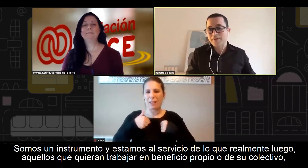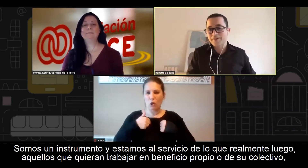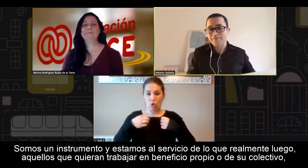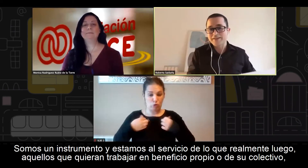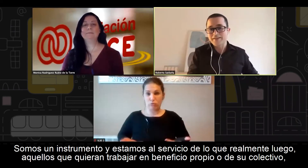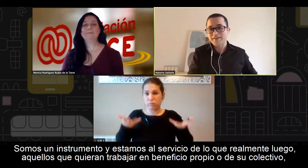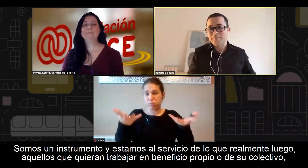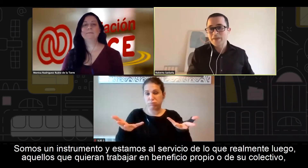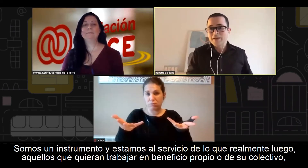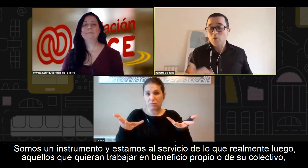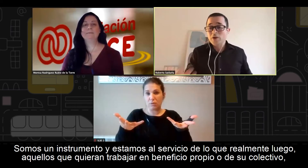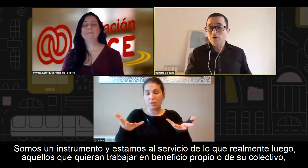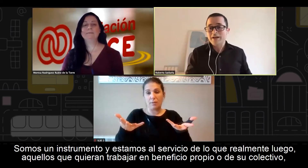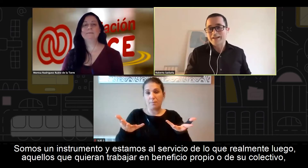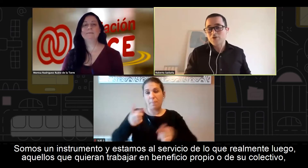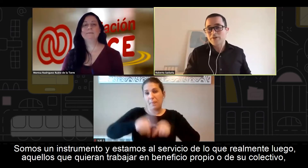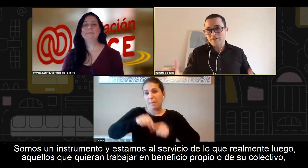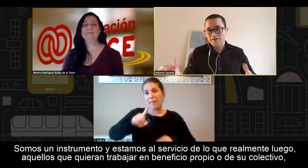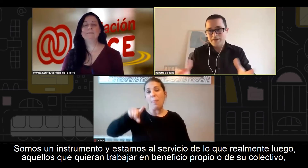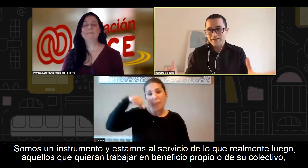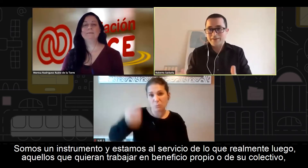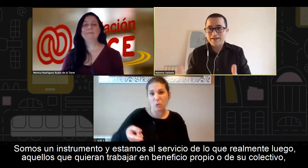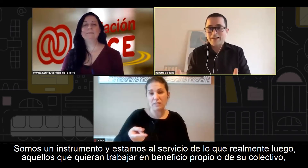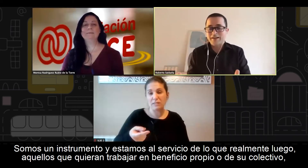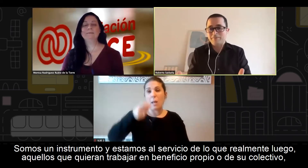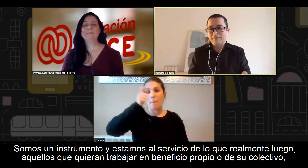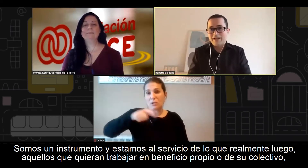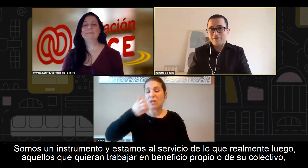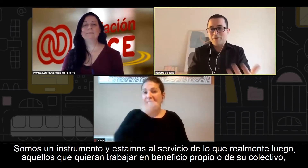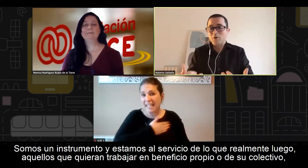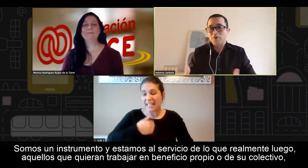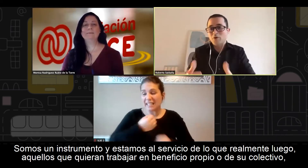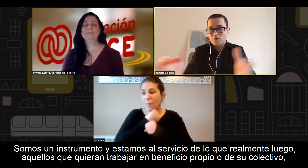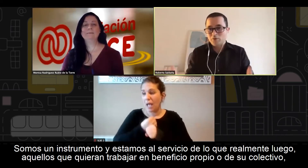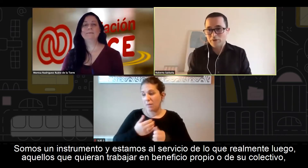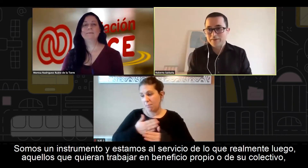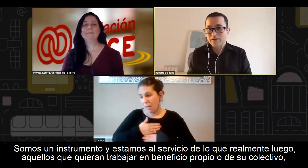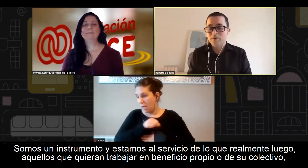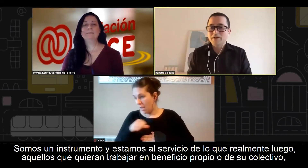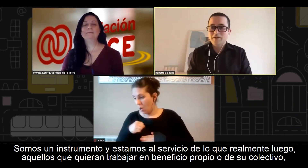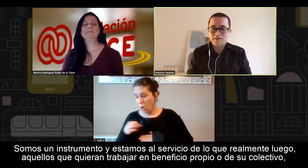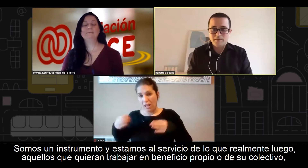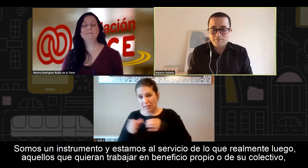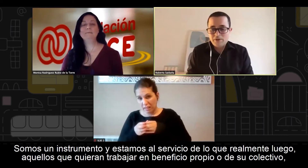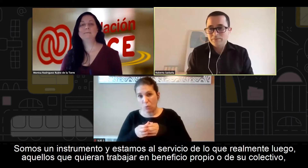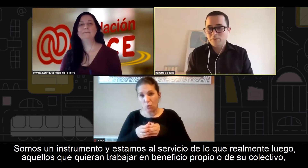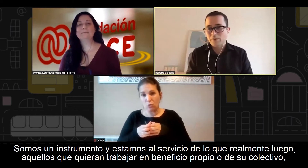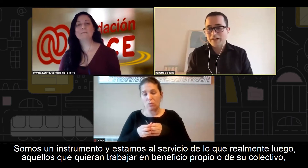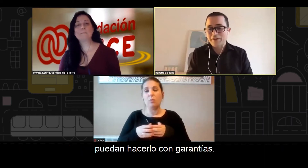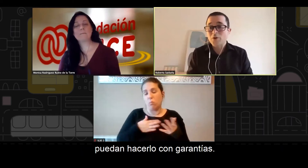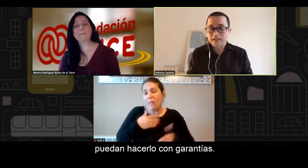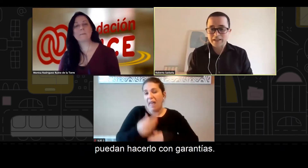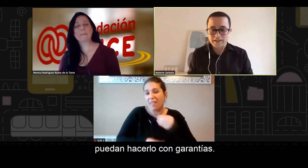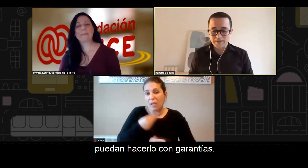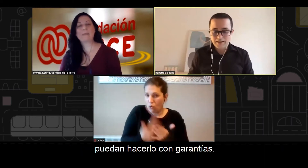que realmente luego aquellos que quieran trabajar en beneficio propio o de su colectivo, bueno, pues pueden hacerlo